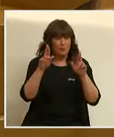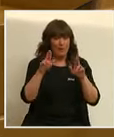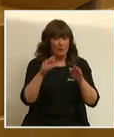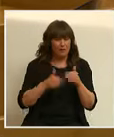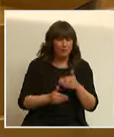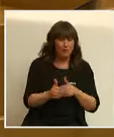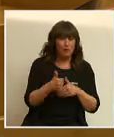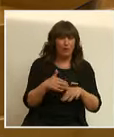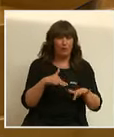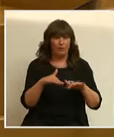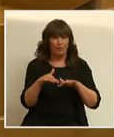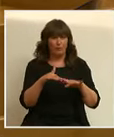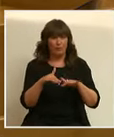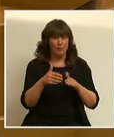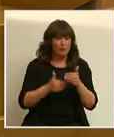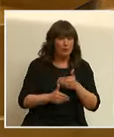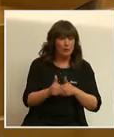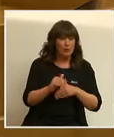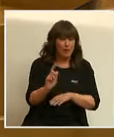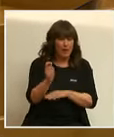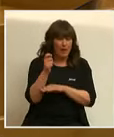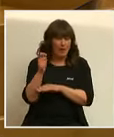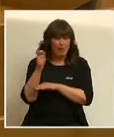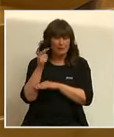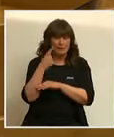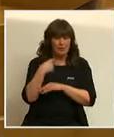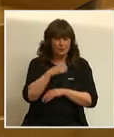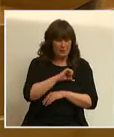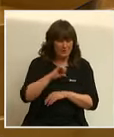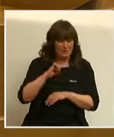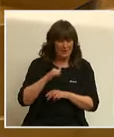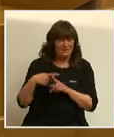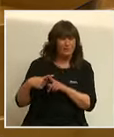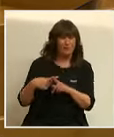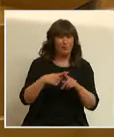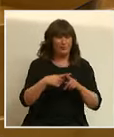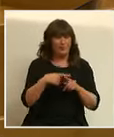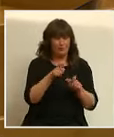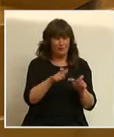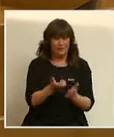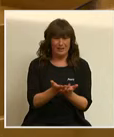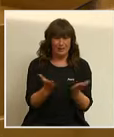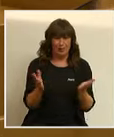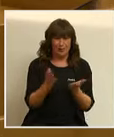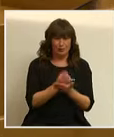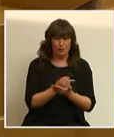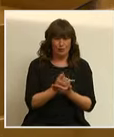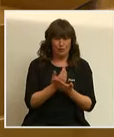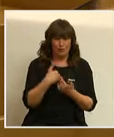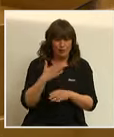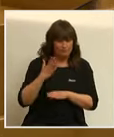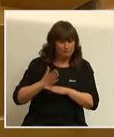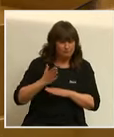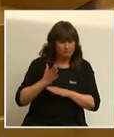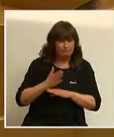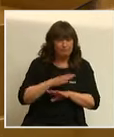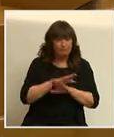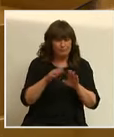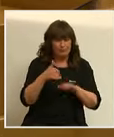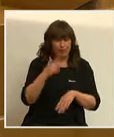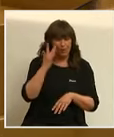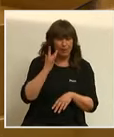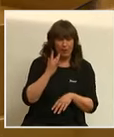dinamismo, un futuro de éxitos personales y compartidos entre todos. Tenacidad, perseverancia y